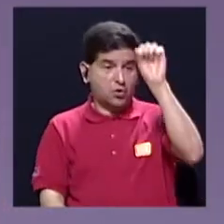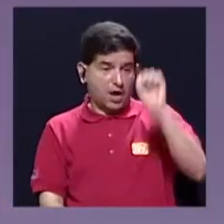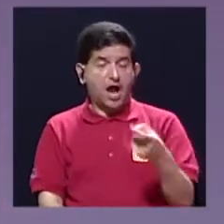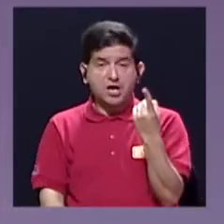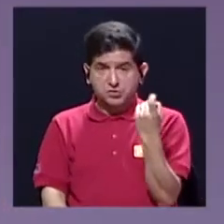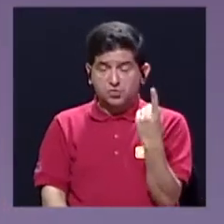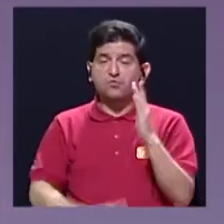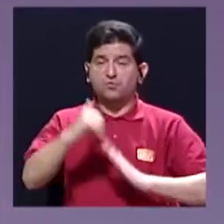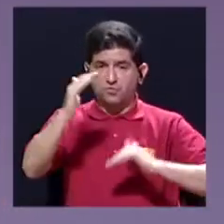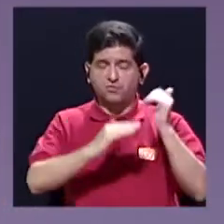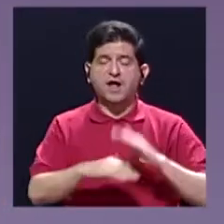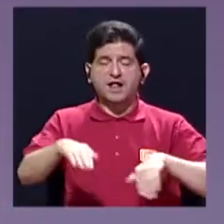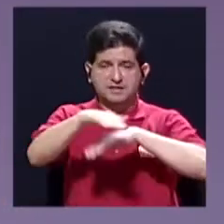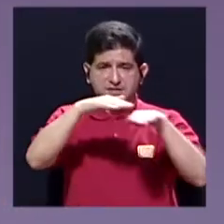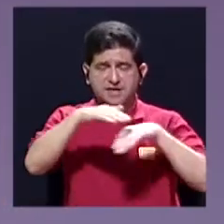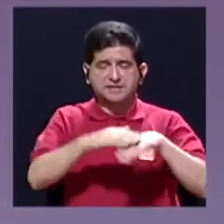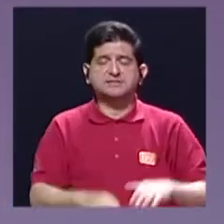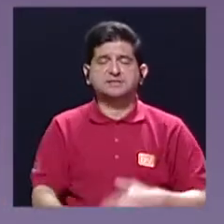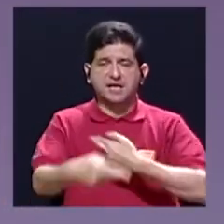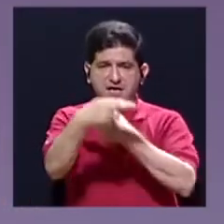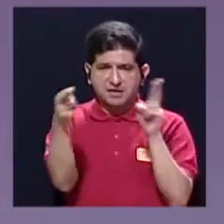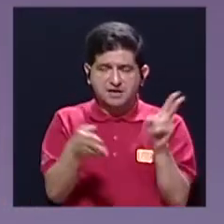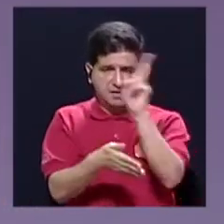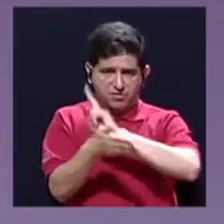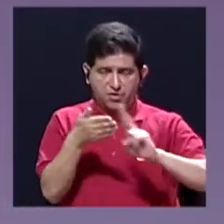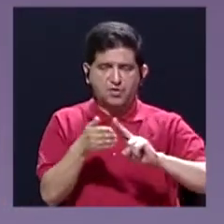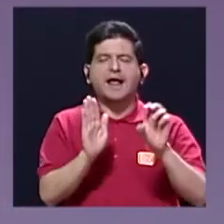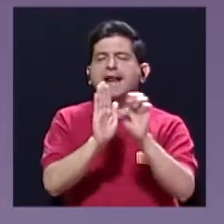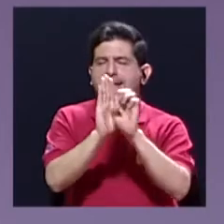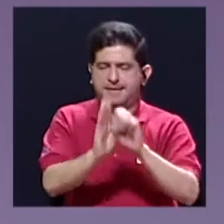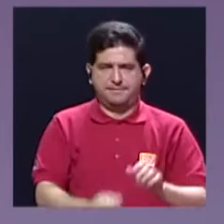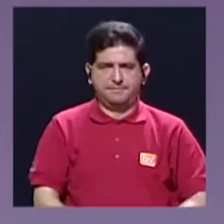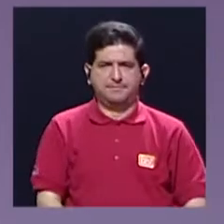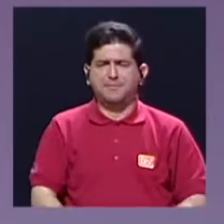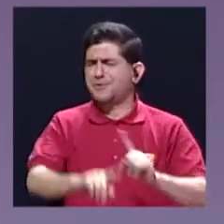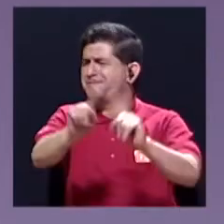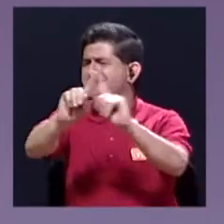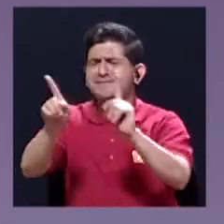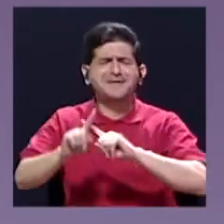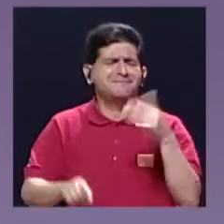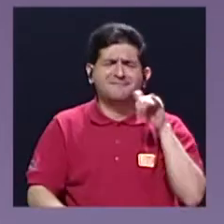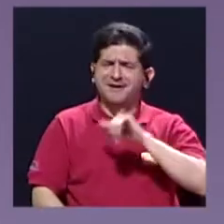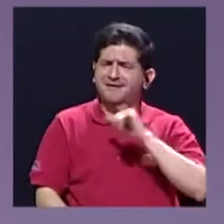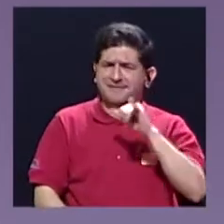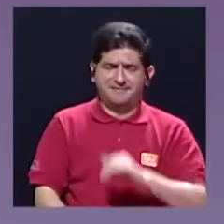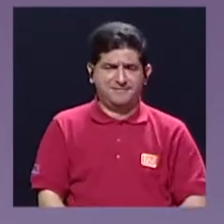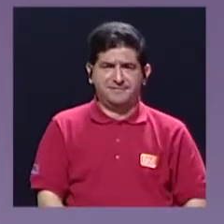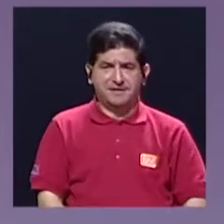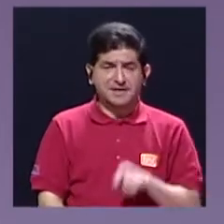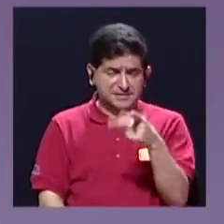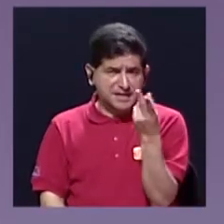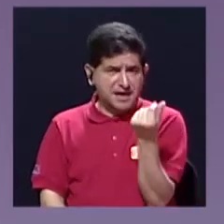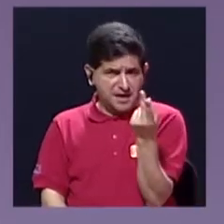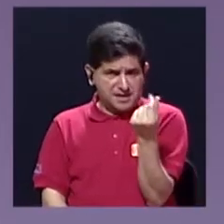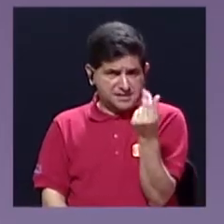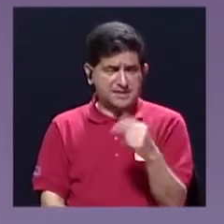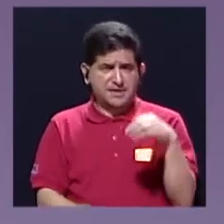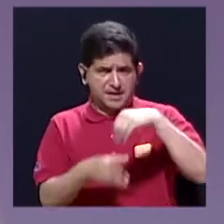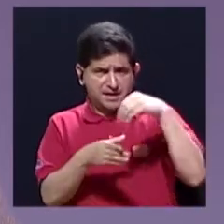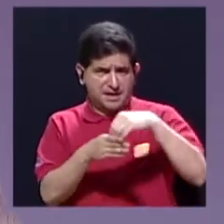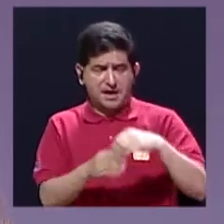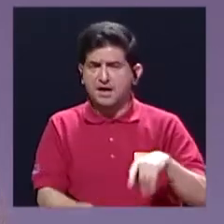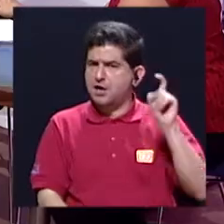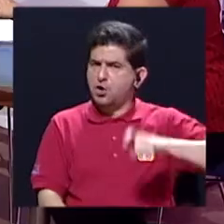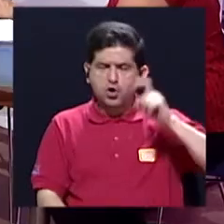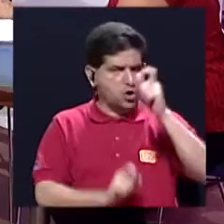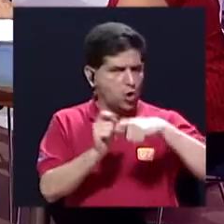está haciendo falta construir una sede regional de la universidad, por dar un ejemplo. Hay muchos ejemplos parecidos. Esos fondos, perdón, de inversión no